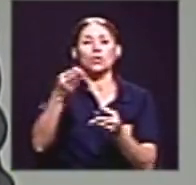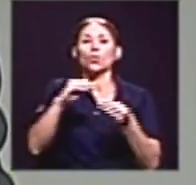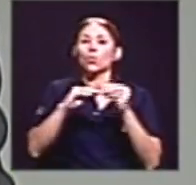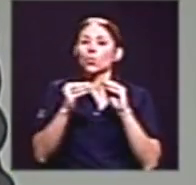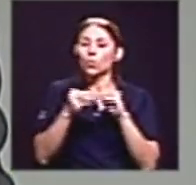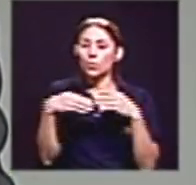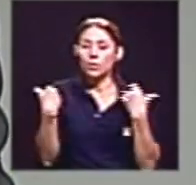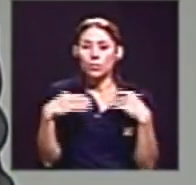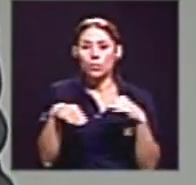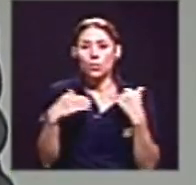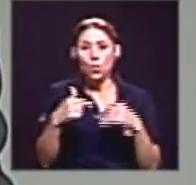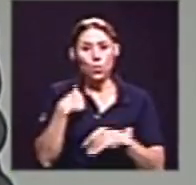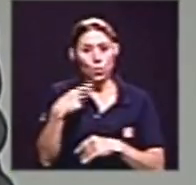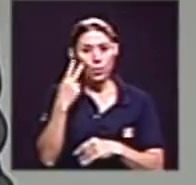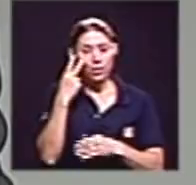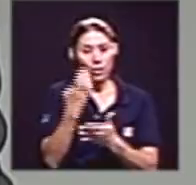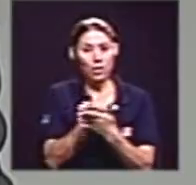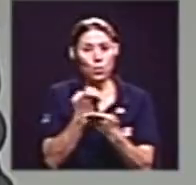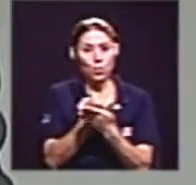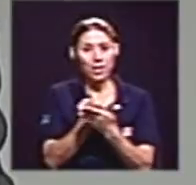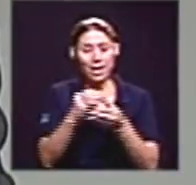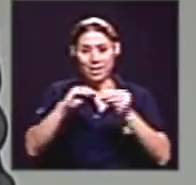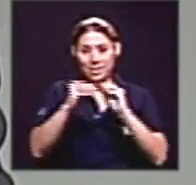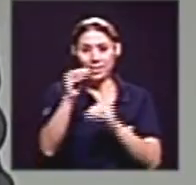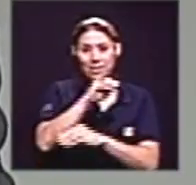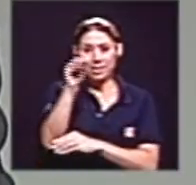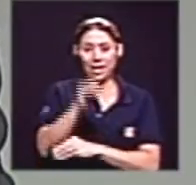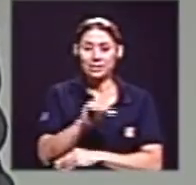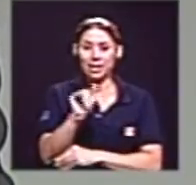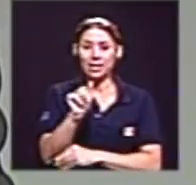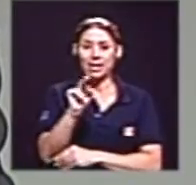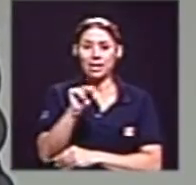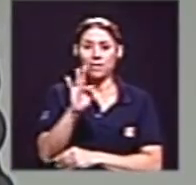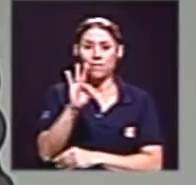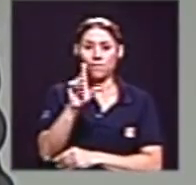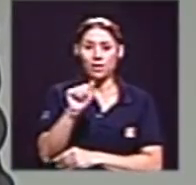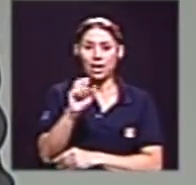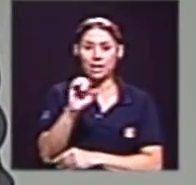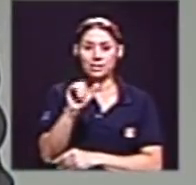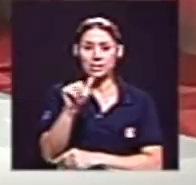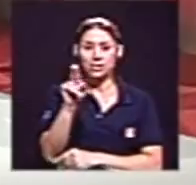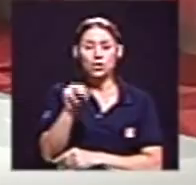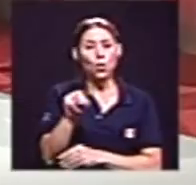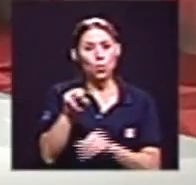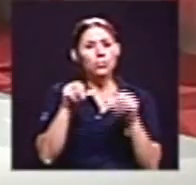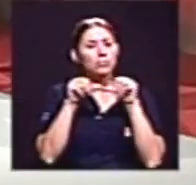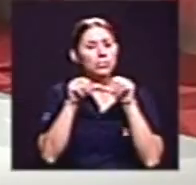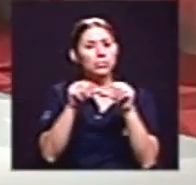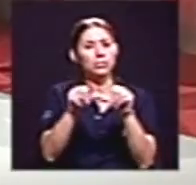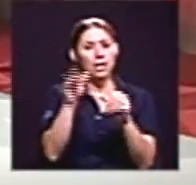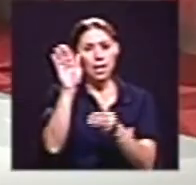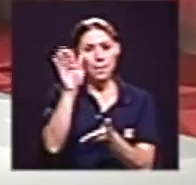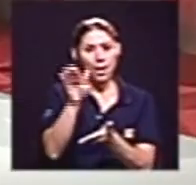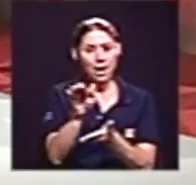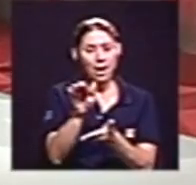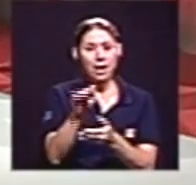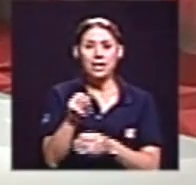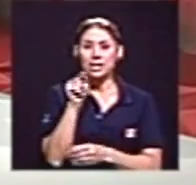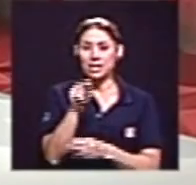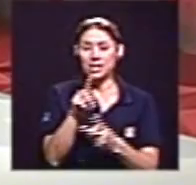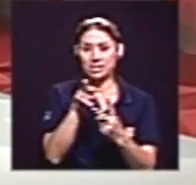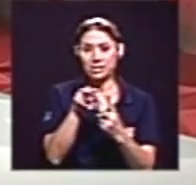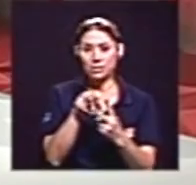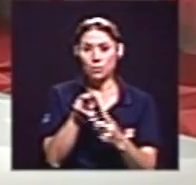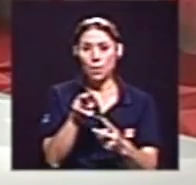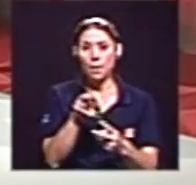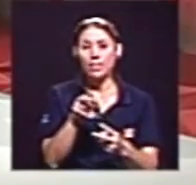en donde la tasa de inflación se mantenga relativamente baja, y esos dos elementos nos deberían dar espacio